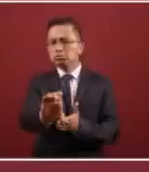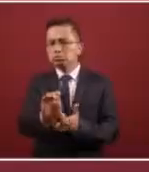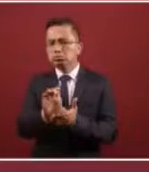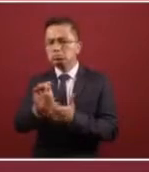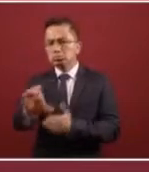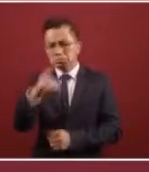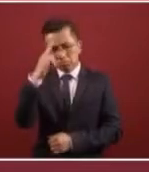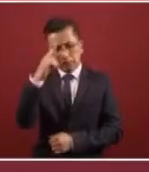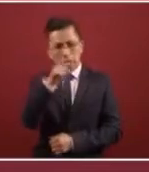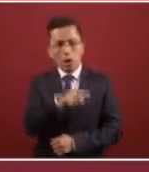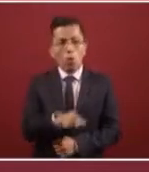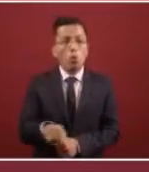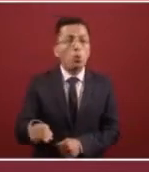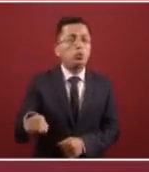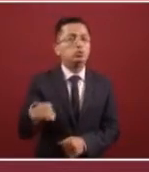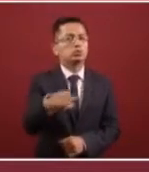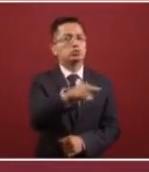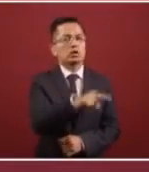una